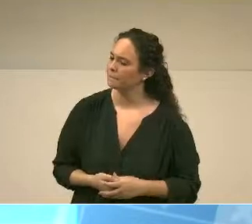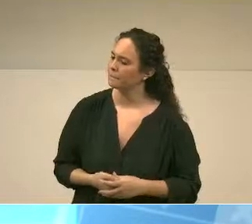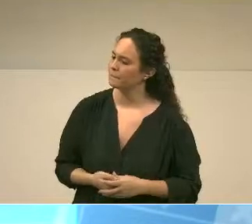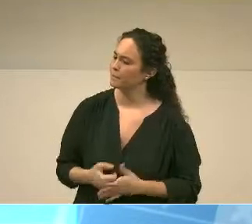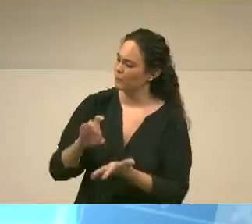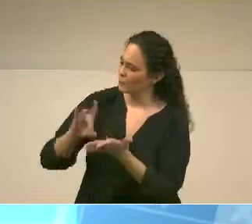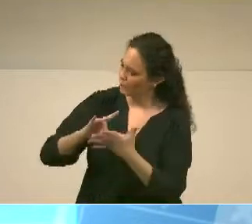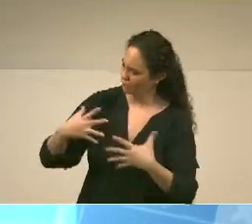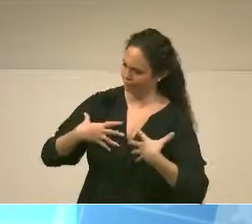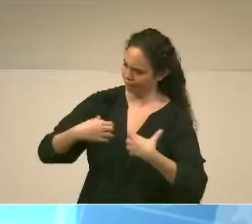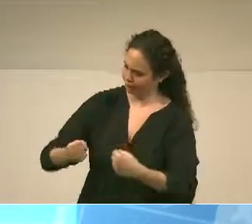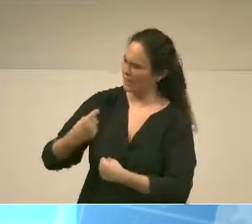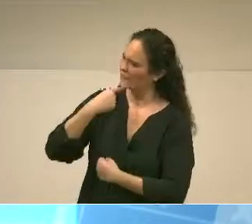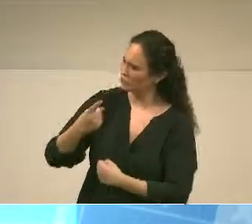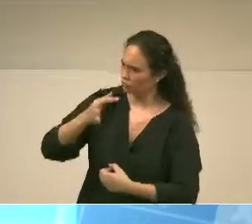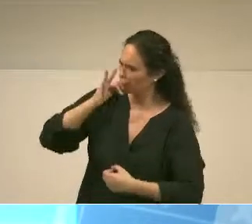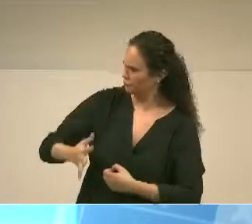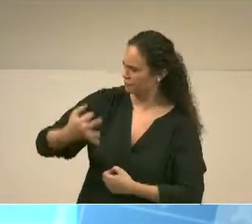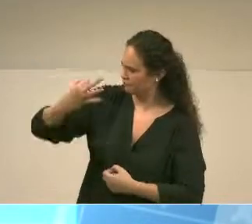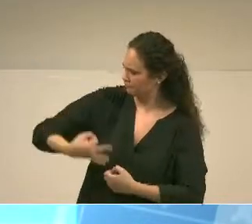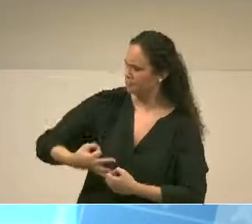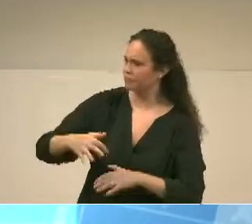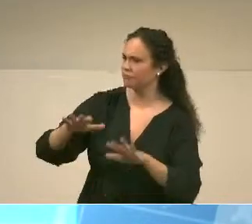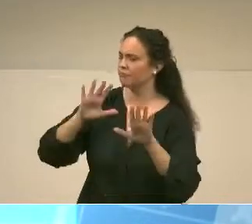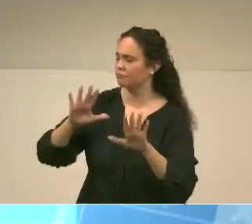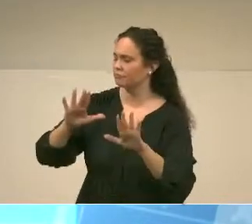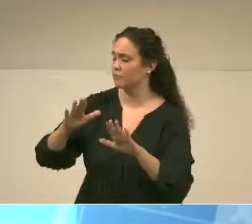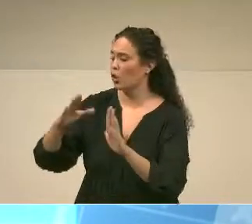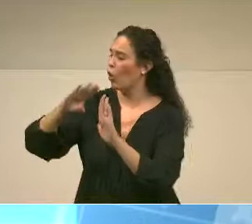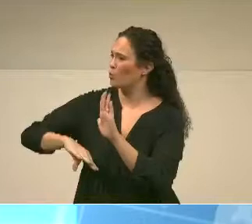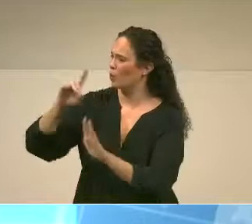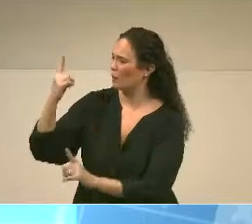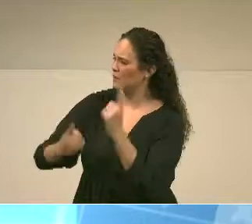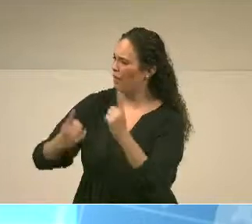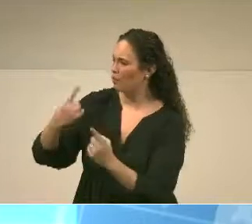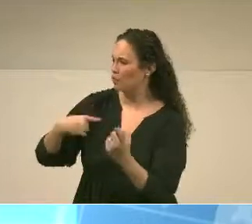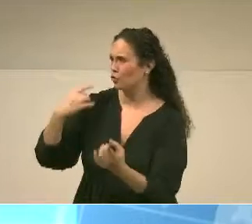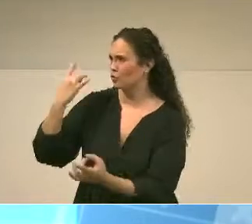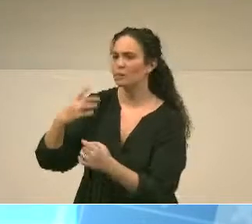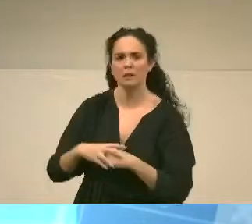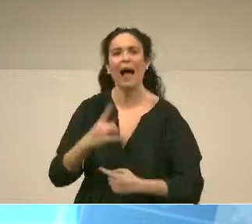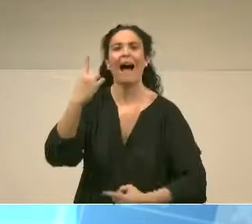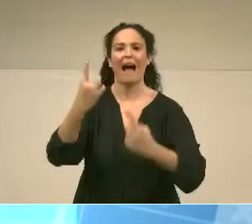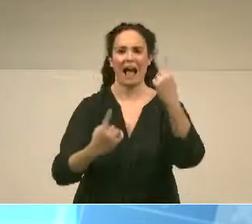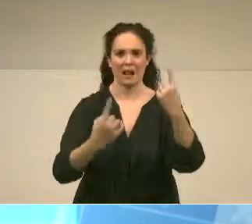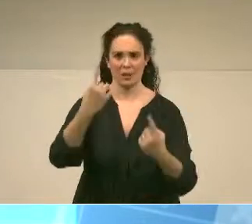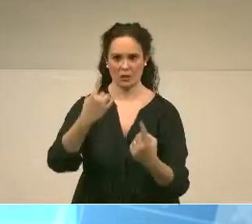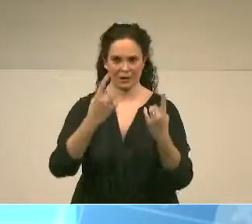Zerbitzua bermatuta dagoela Euskadin, baina aurrez programatutako hainbat jarduera zenbait